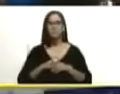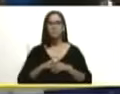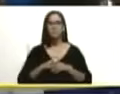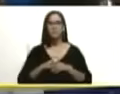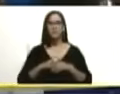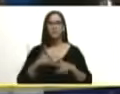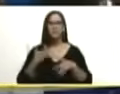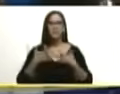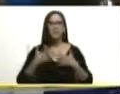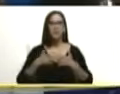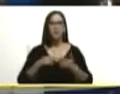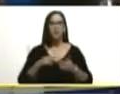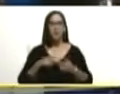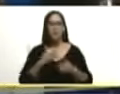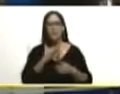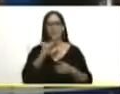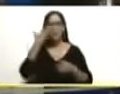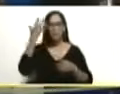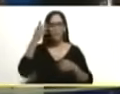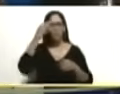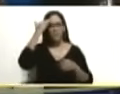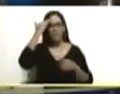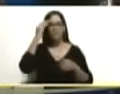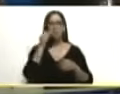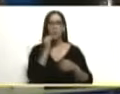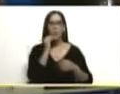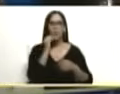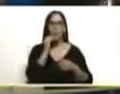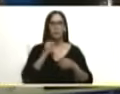Tengo el espíritu y la mente joven,